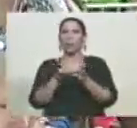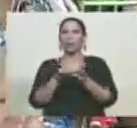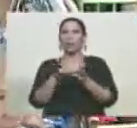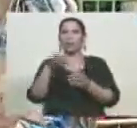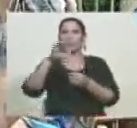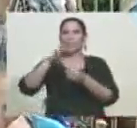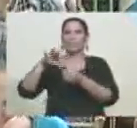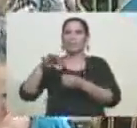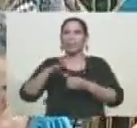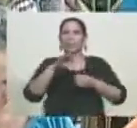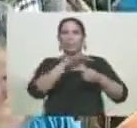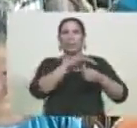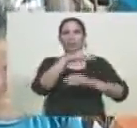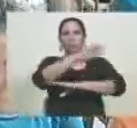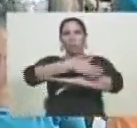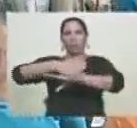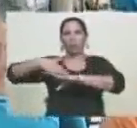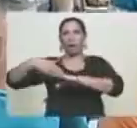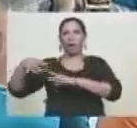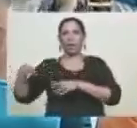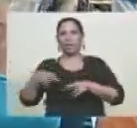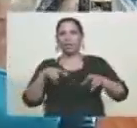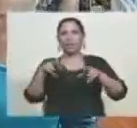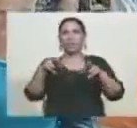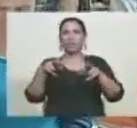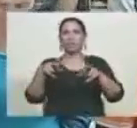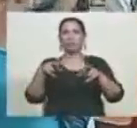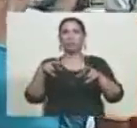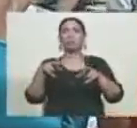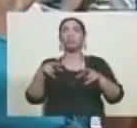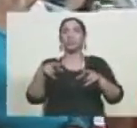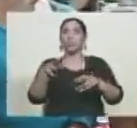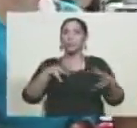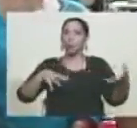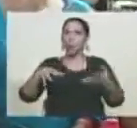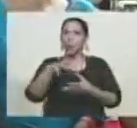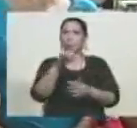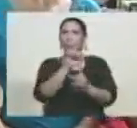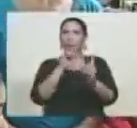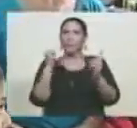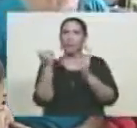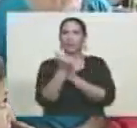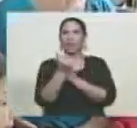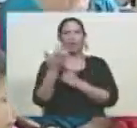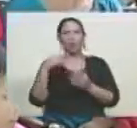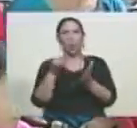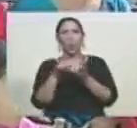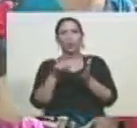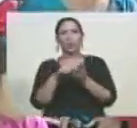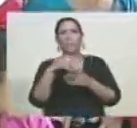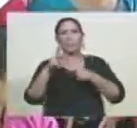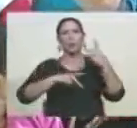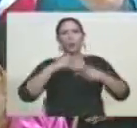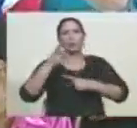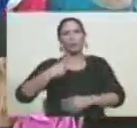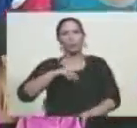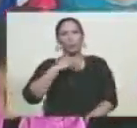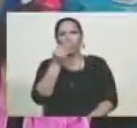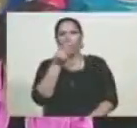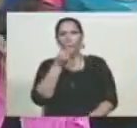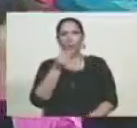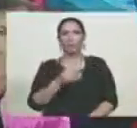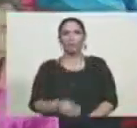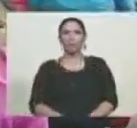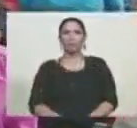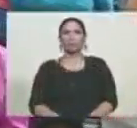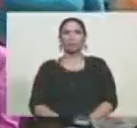del río. Y el daño que se produce entonces es ambiental. Pero entonces, ¿dónde vamos a producir nuestros alimentos? Si desde el punto